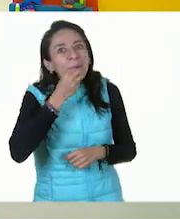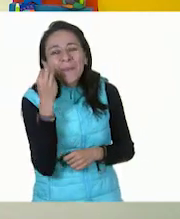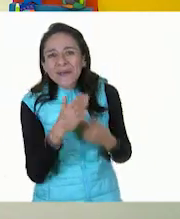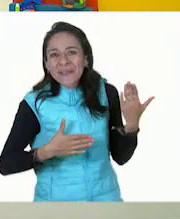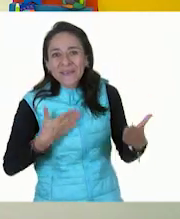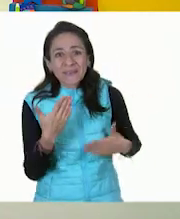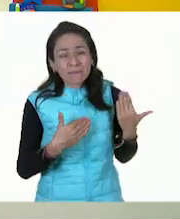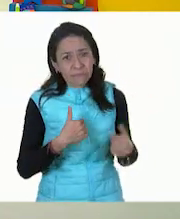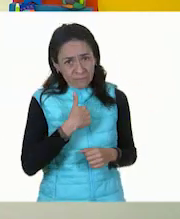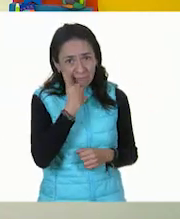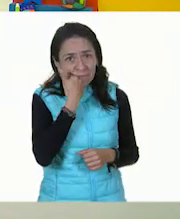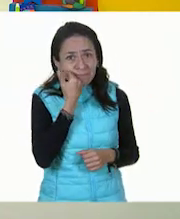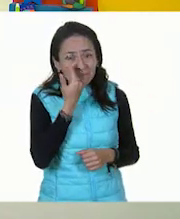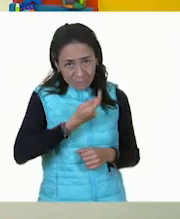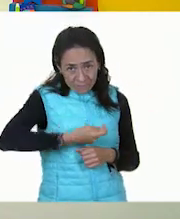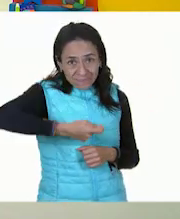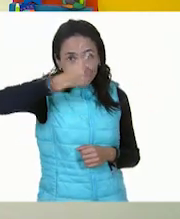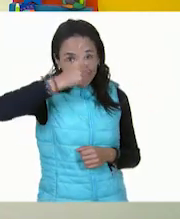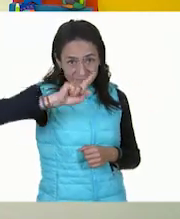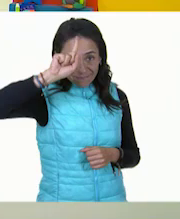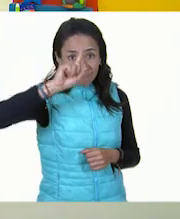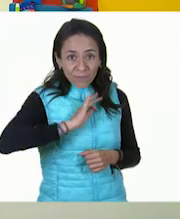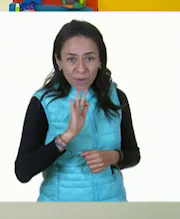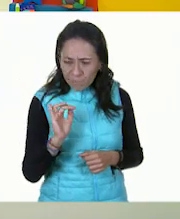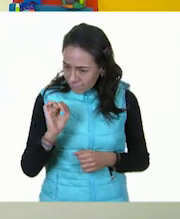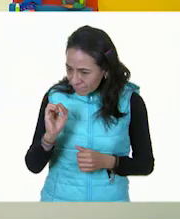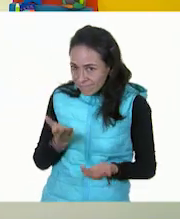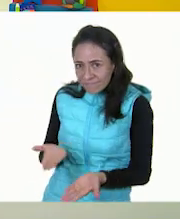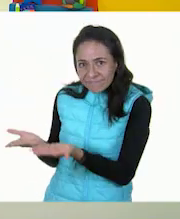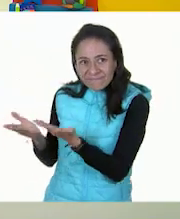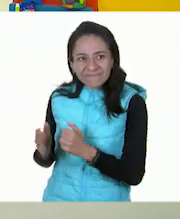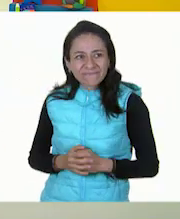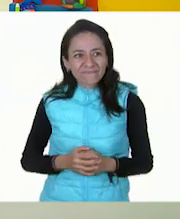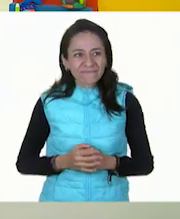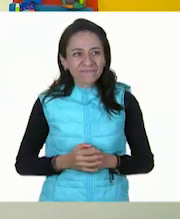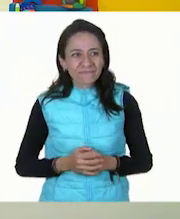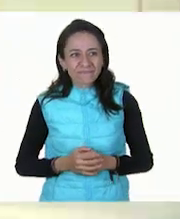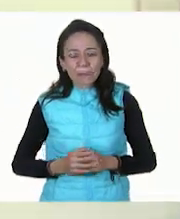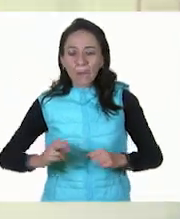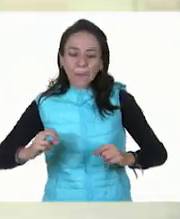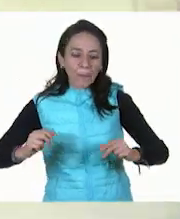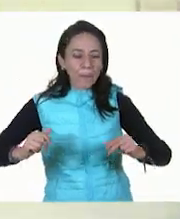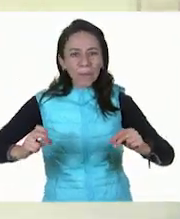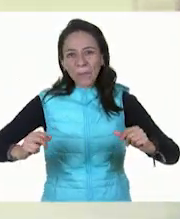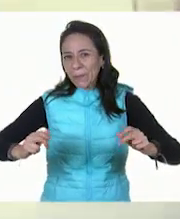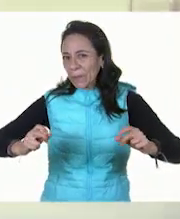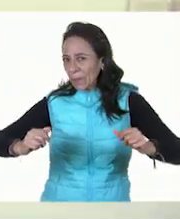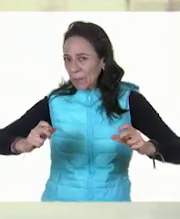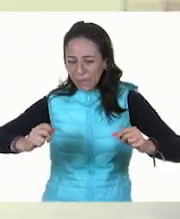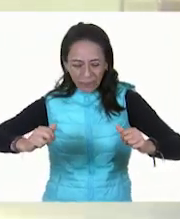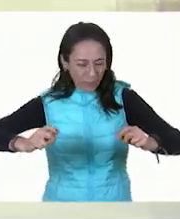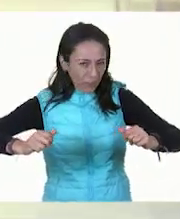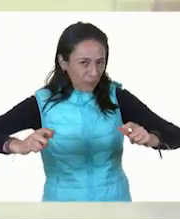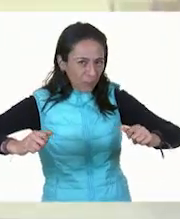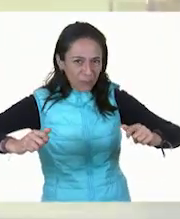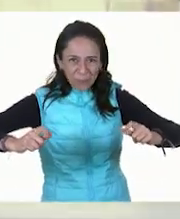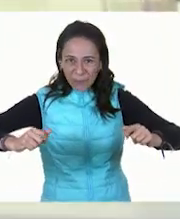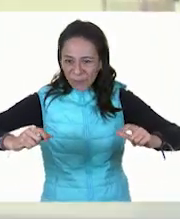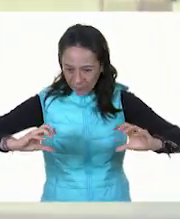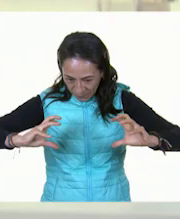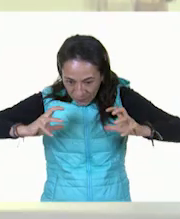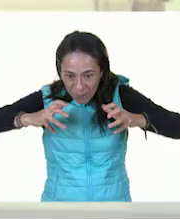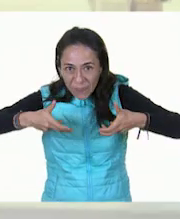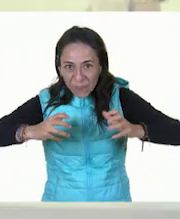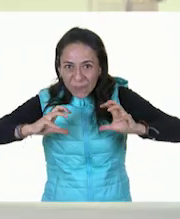sí. A ver, gira. Vamos. Y gira, gira, gira, gira, gira, gira, gira, gira, gira, gira, gira, gira, gira,